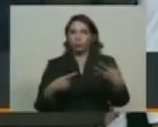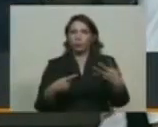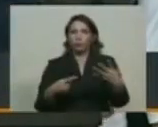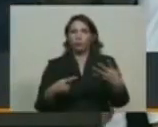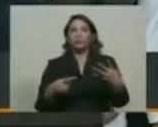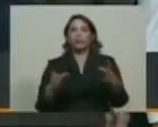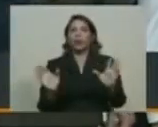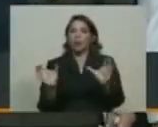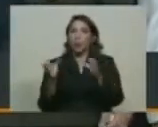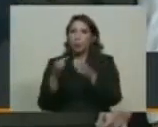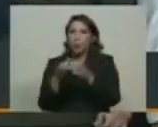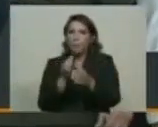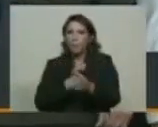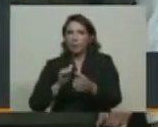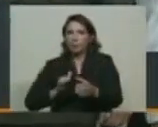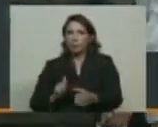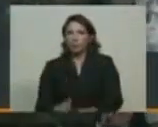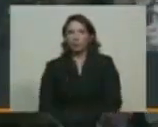reunión privada